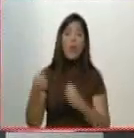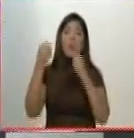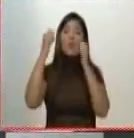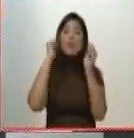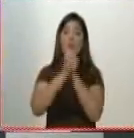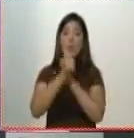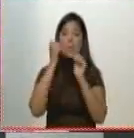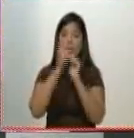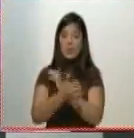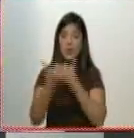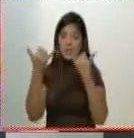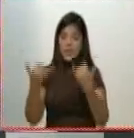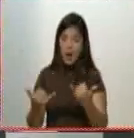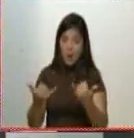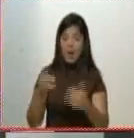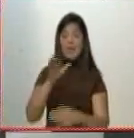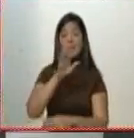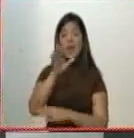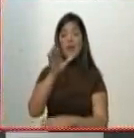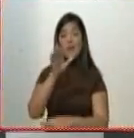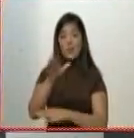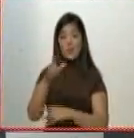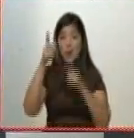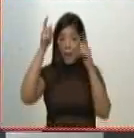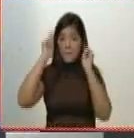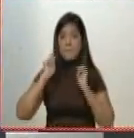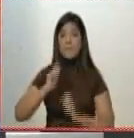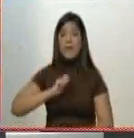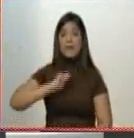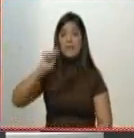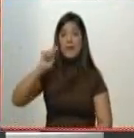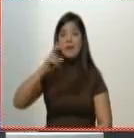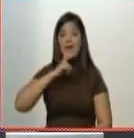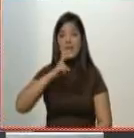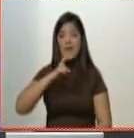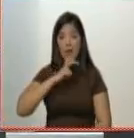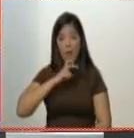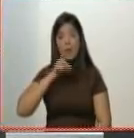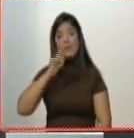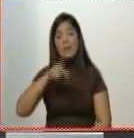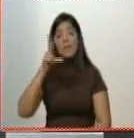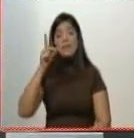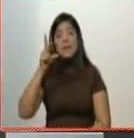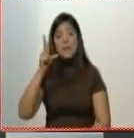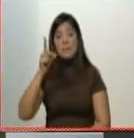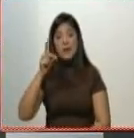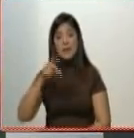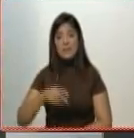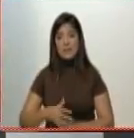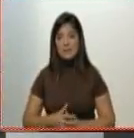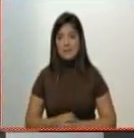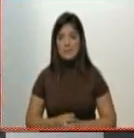del presente y del futuro. Medallas de oro, medallas de plata y medallas...